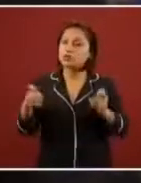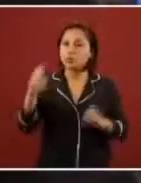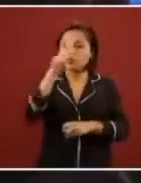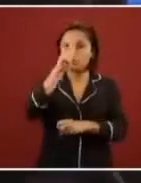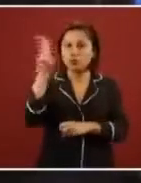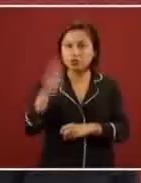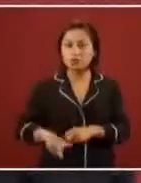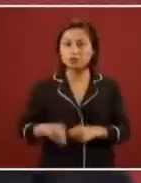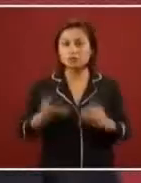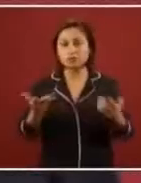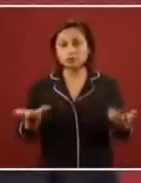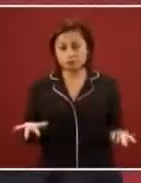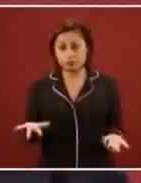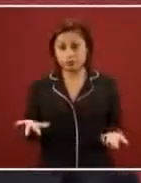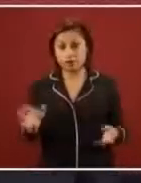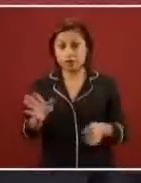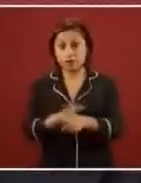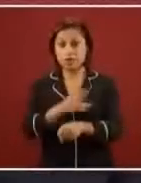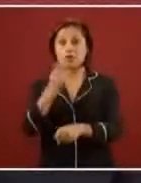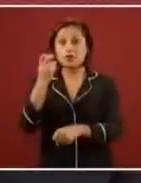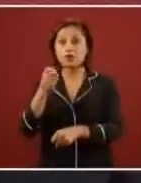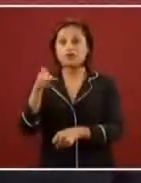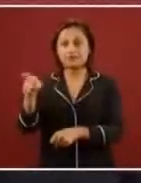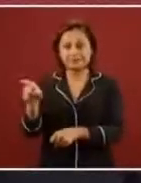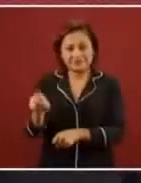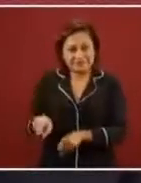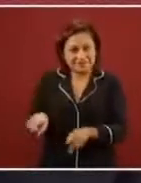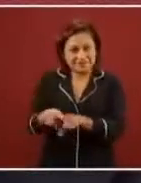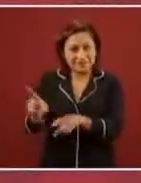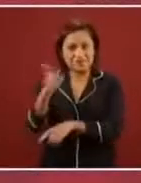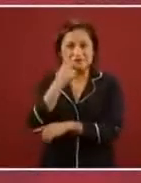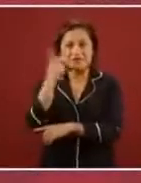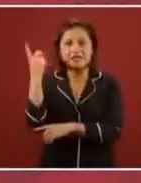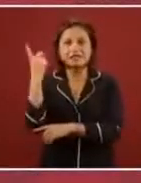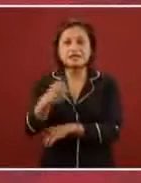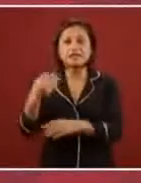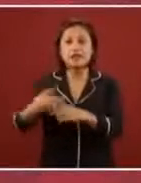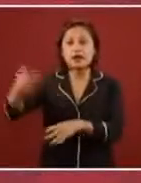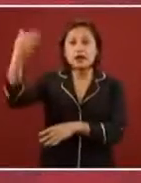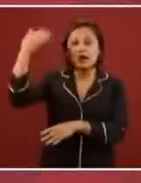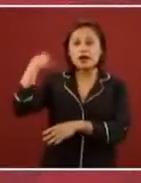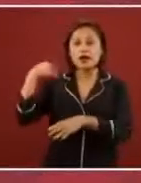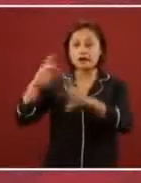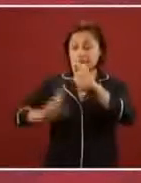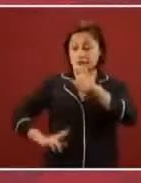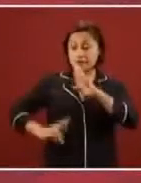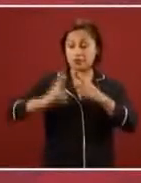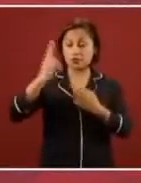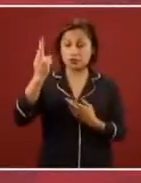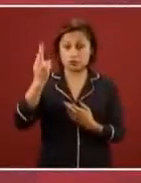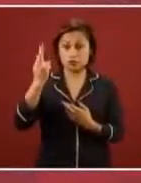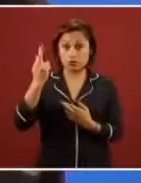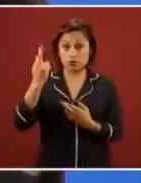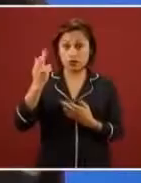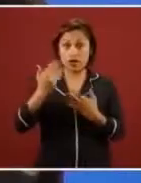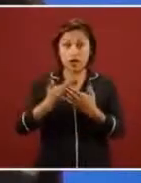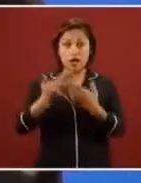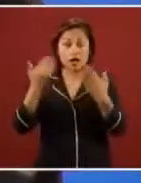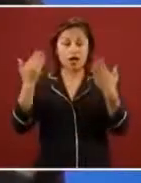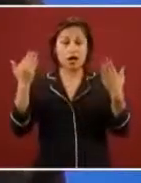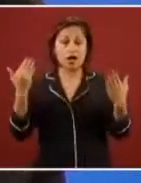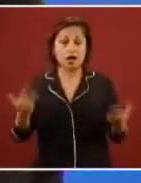por eso mismo, como nunca, dices tú, desde la revolución, ¿sí?, se habían presentado